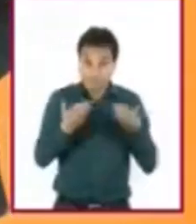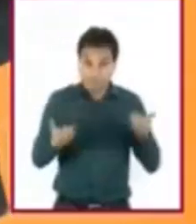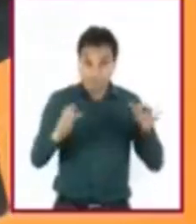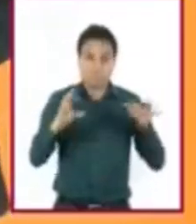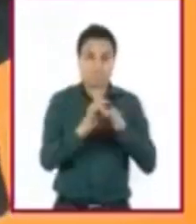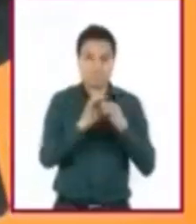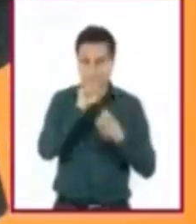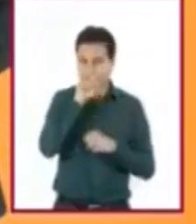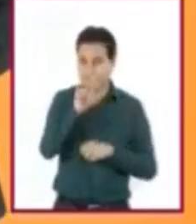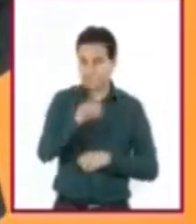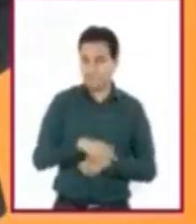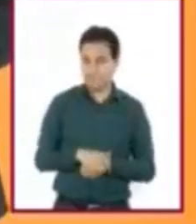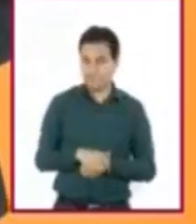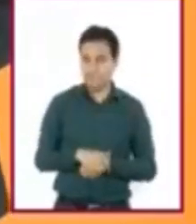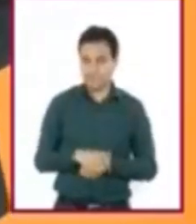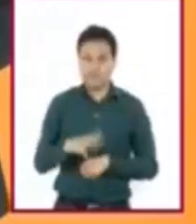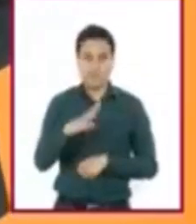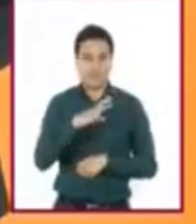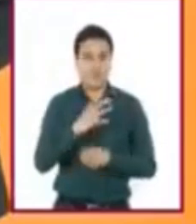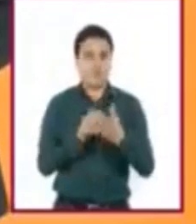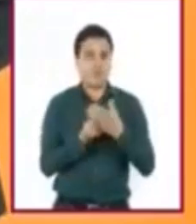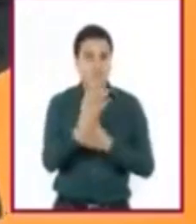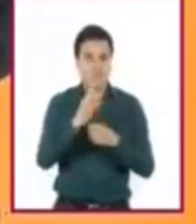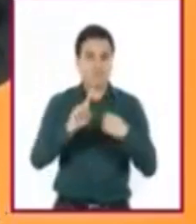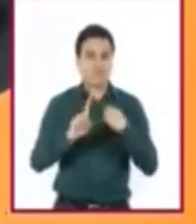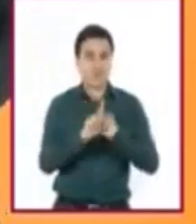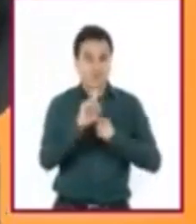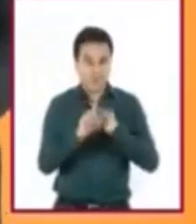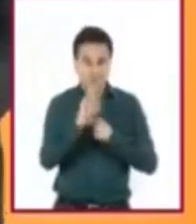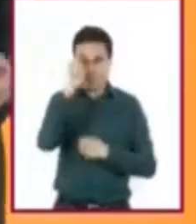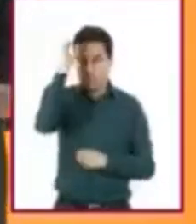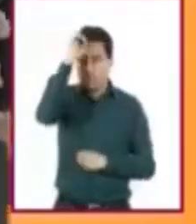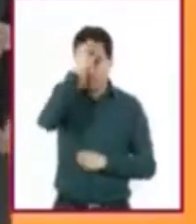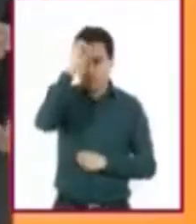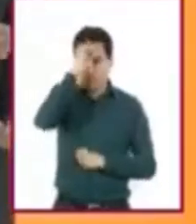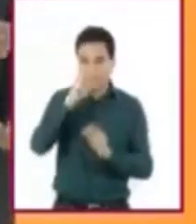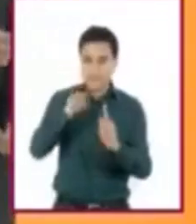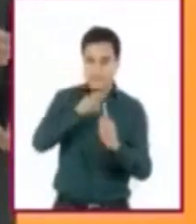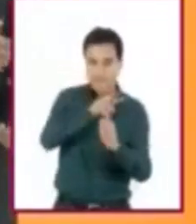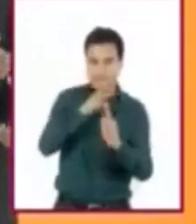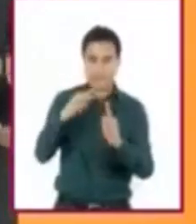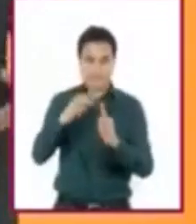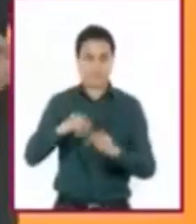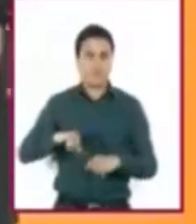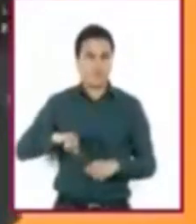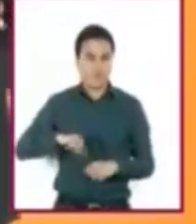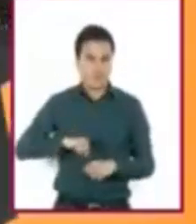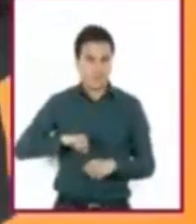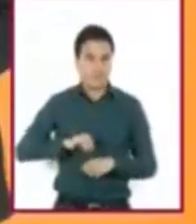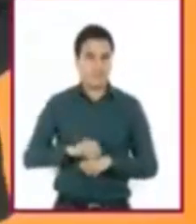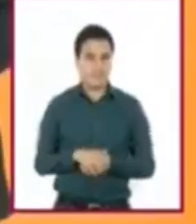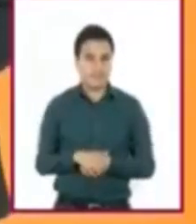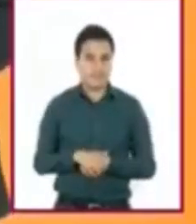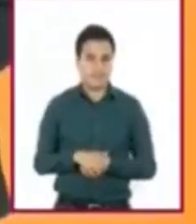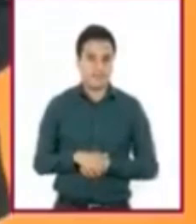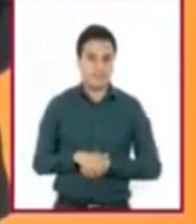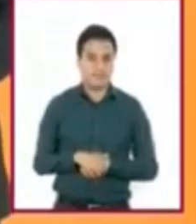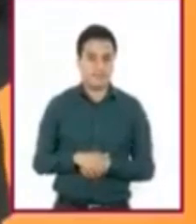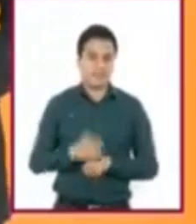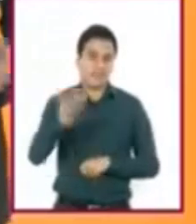incorpora nuevas problemáticas y perspectivas que conducen hacia otras interpretaciones de hechos que ya se habían